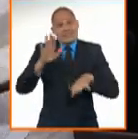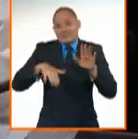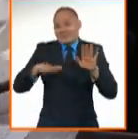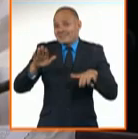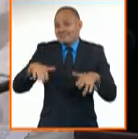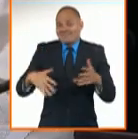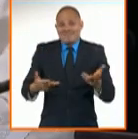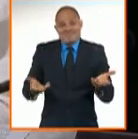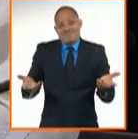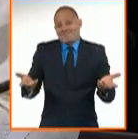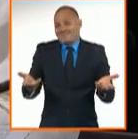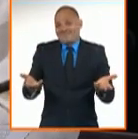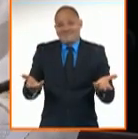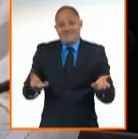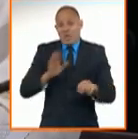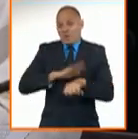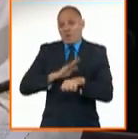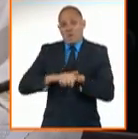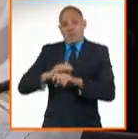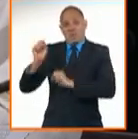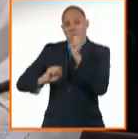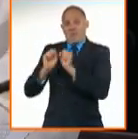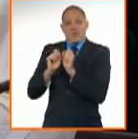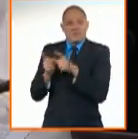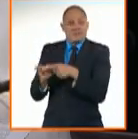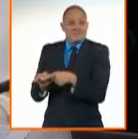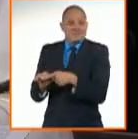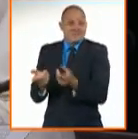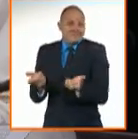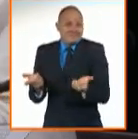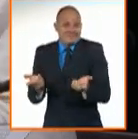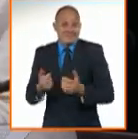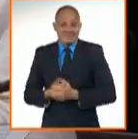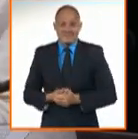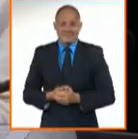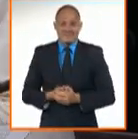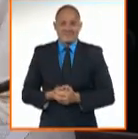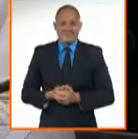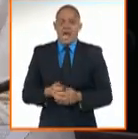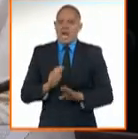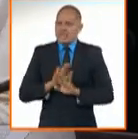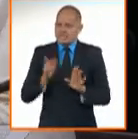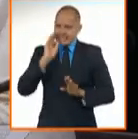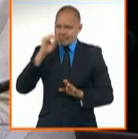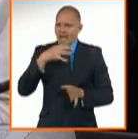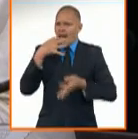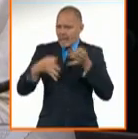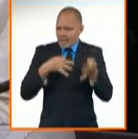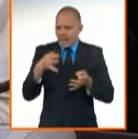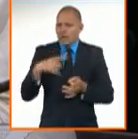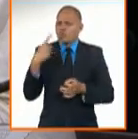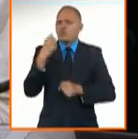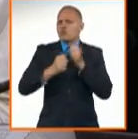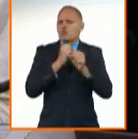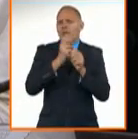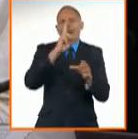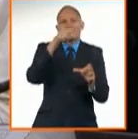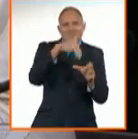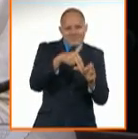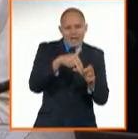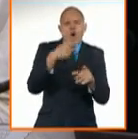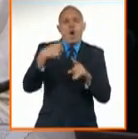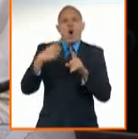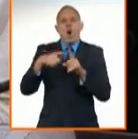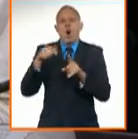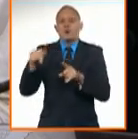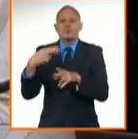se ejecuta en las plantas técnicas en la generación distribuida tanto con motores a diesel motor y dad azul y en los grupos